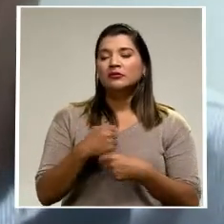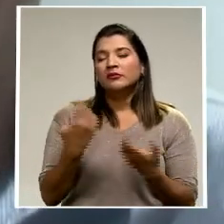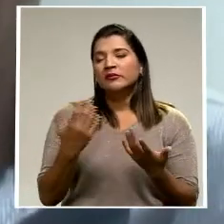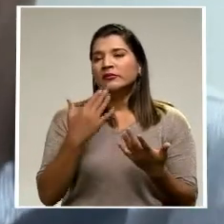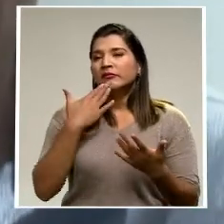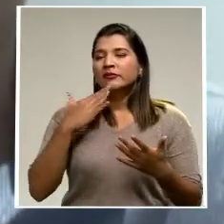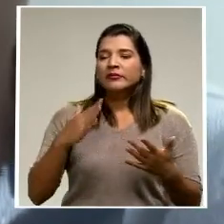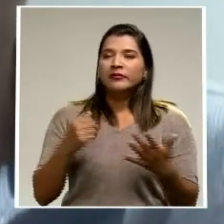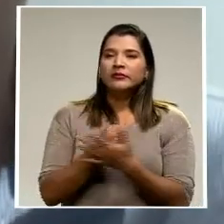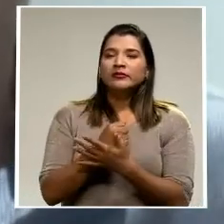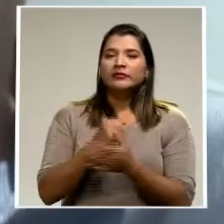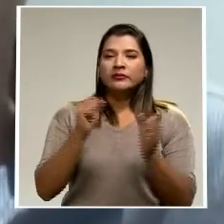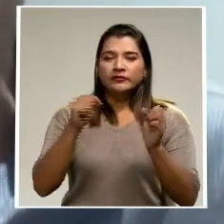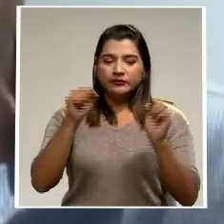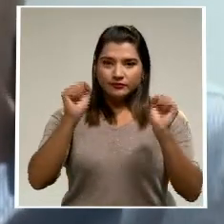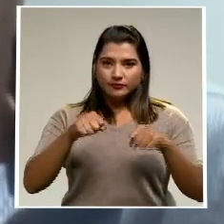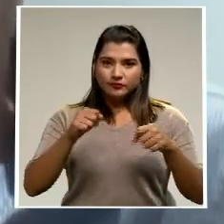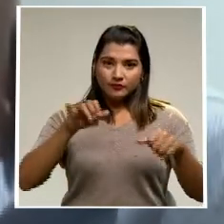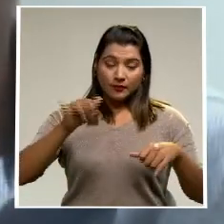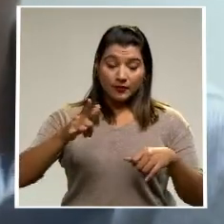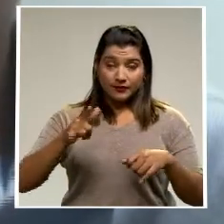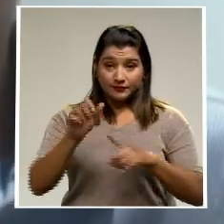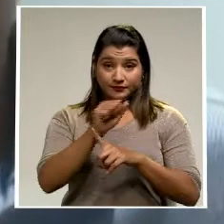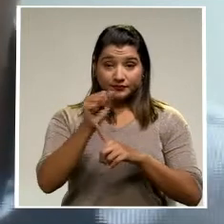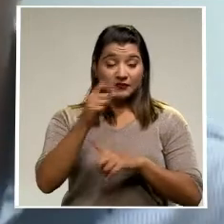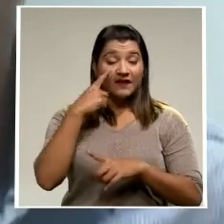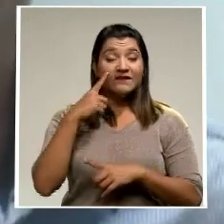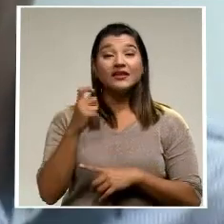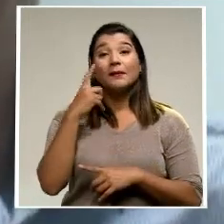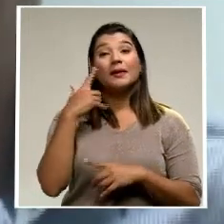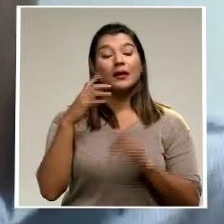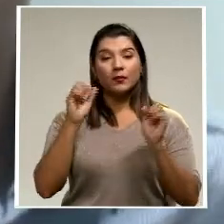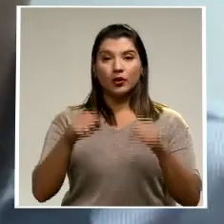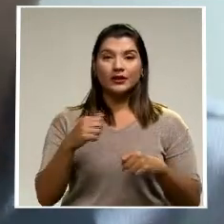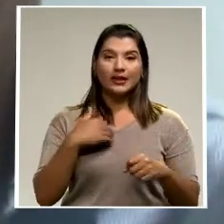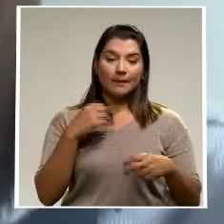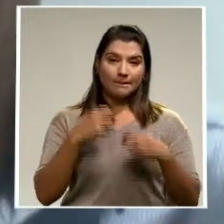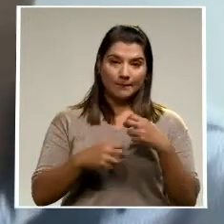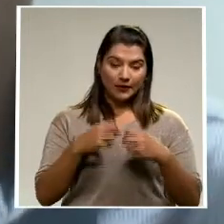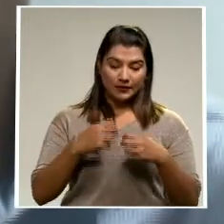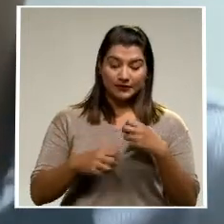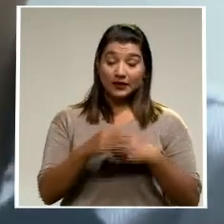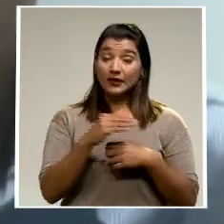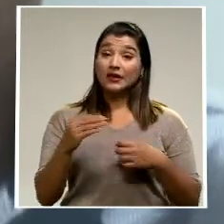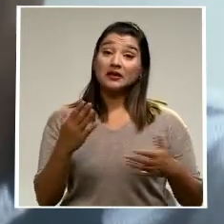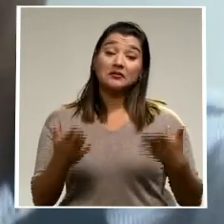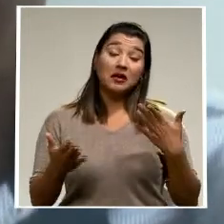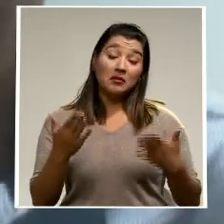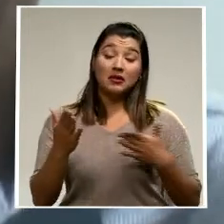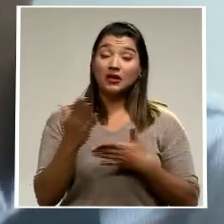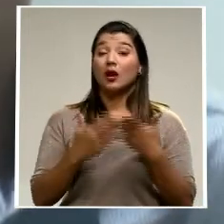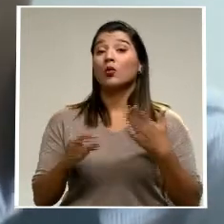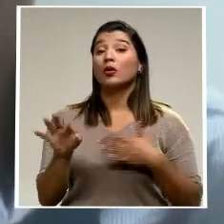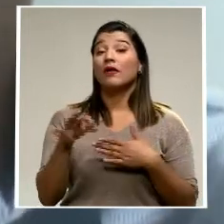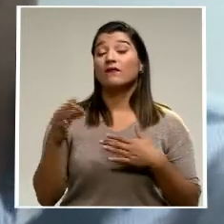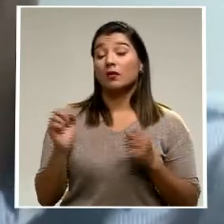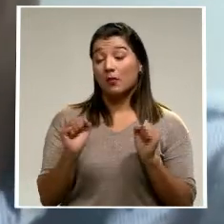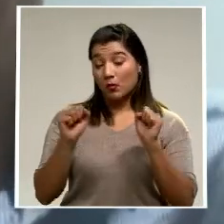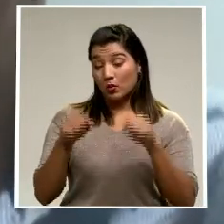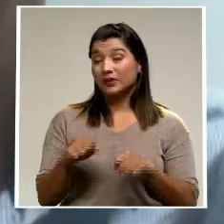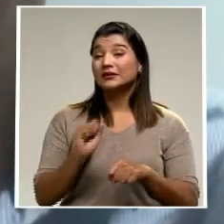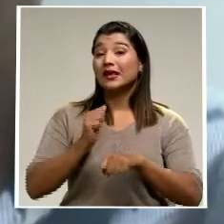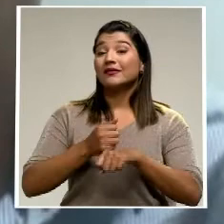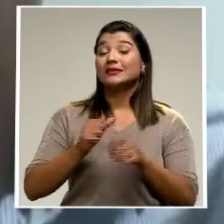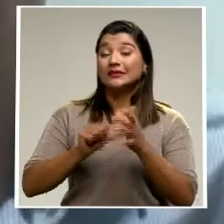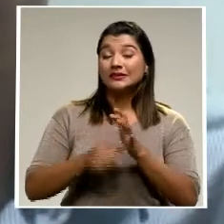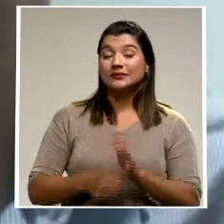desgraciadamente, manipular una situación fiscal para que haya una crisis y poder tal vez de alguna manera marcar esa diferencia y